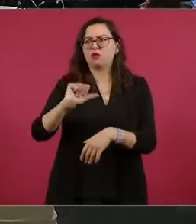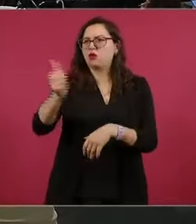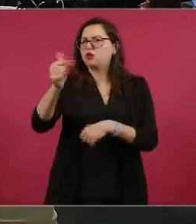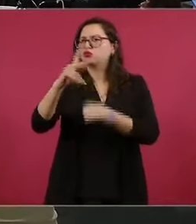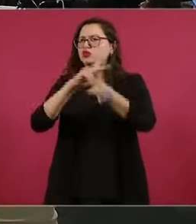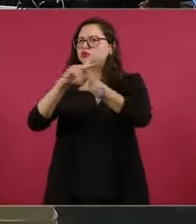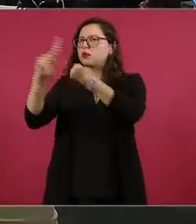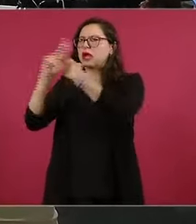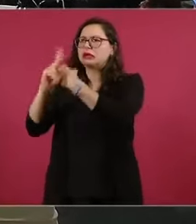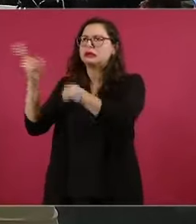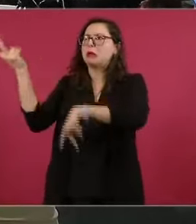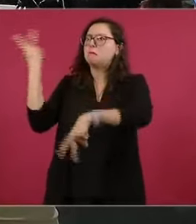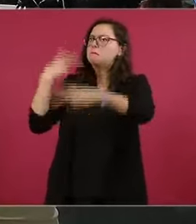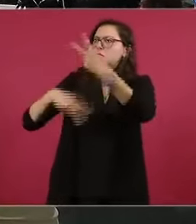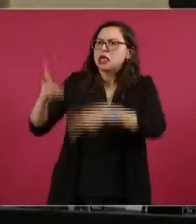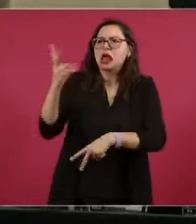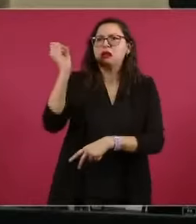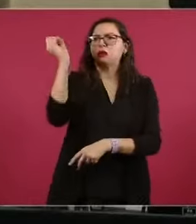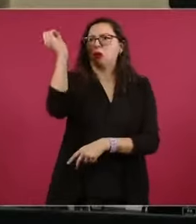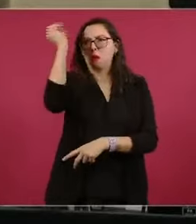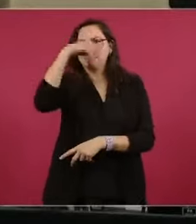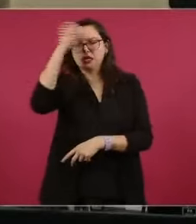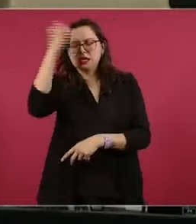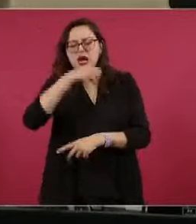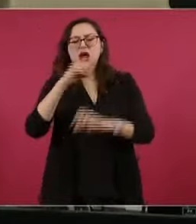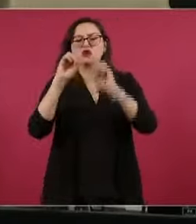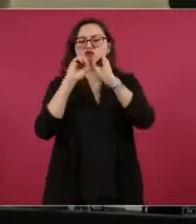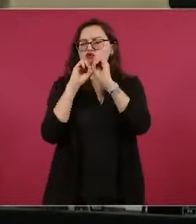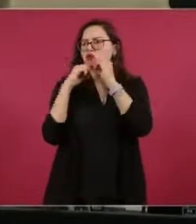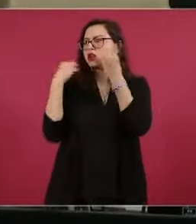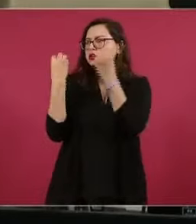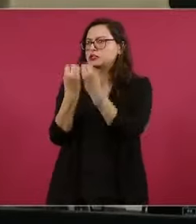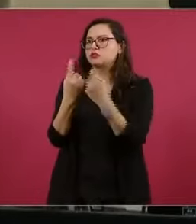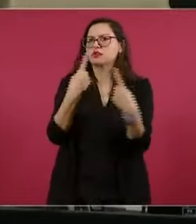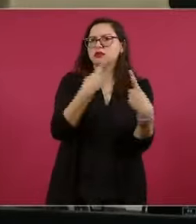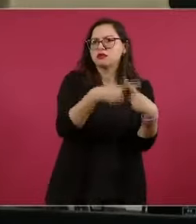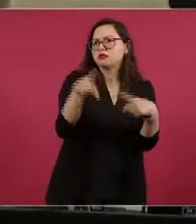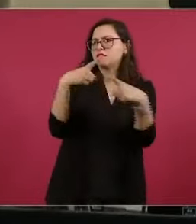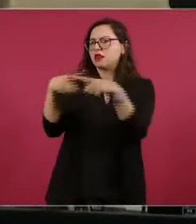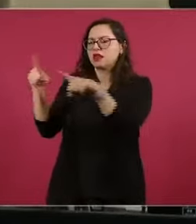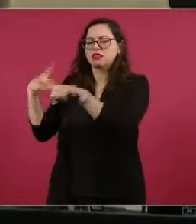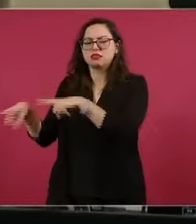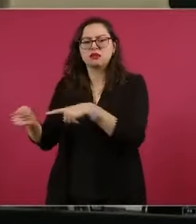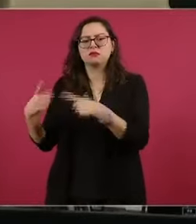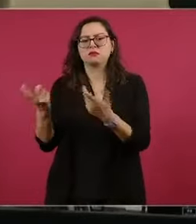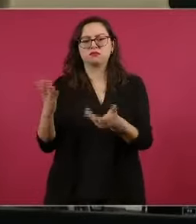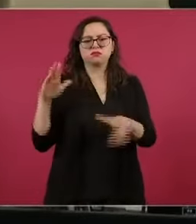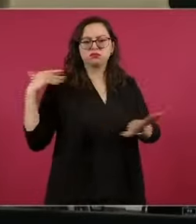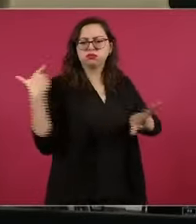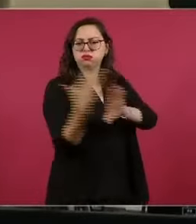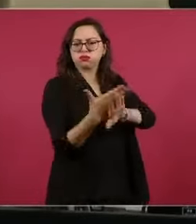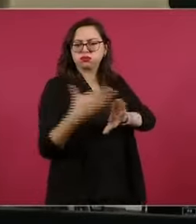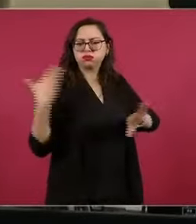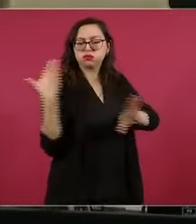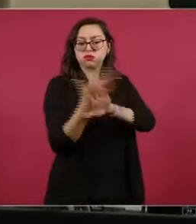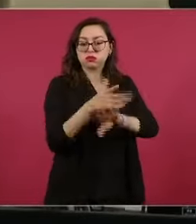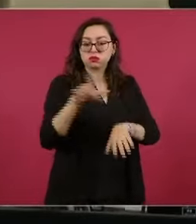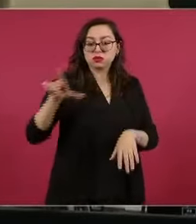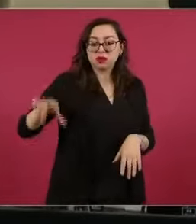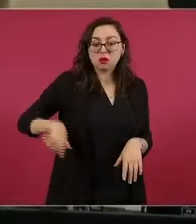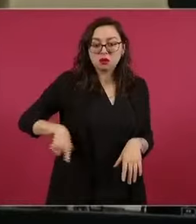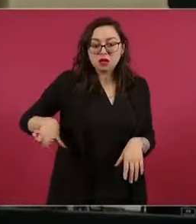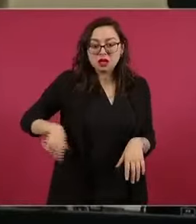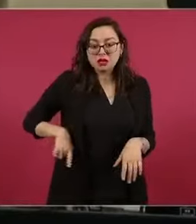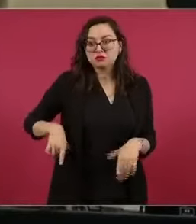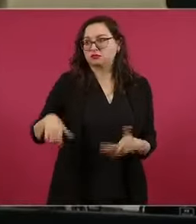pues organizaciones anti-4T y ahora pues bueno, lo que estábamos viendo ahí en el quién es quién en las mentiras, pues hasta